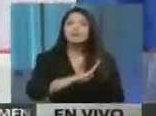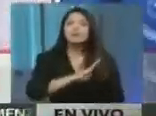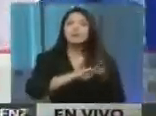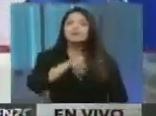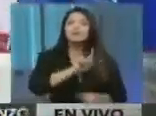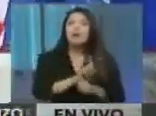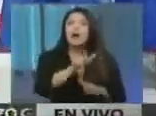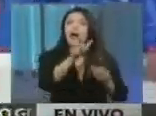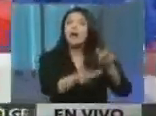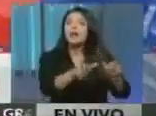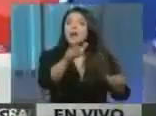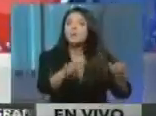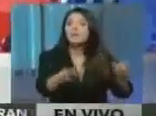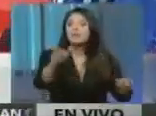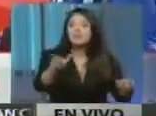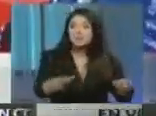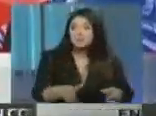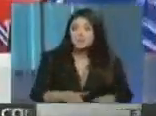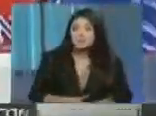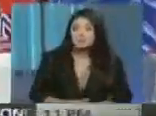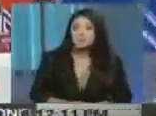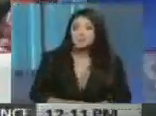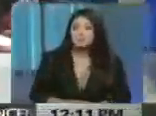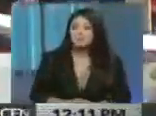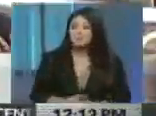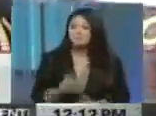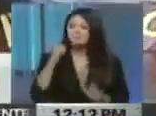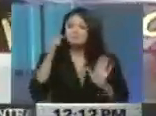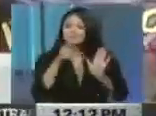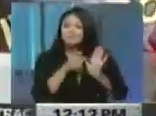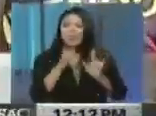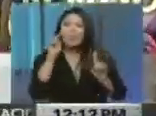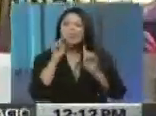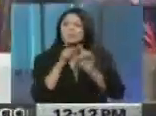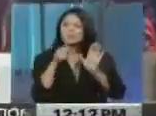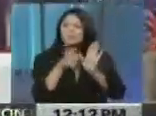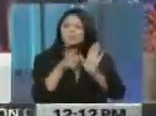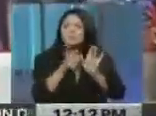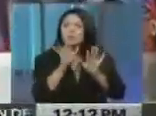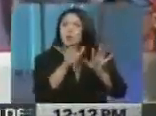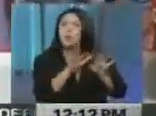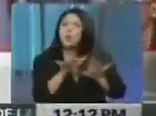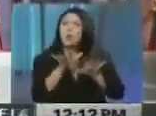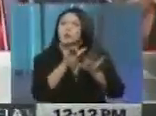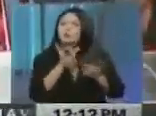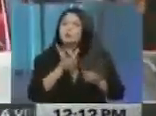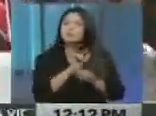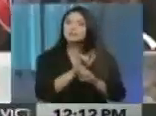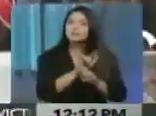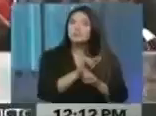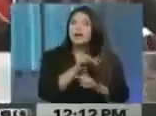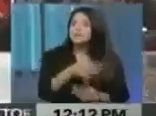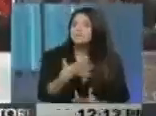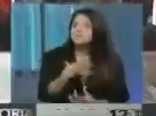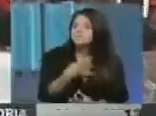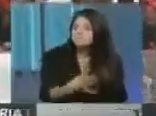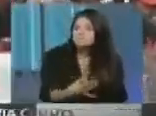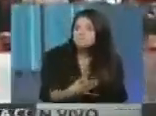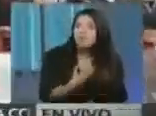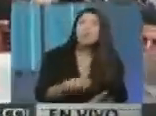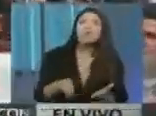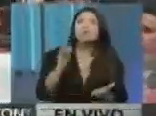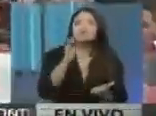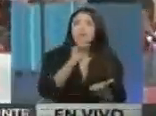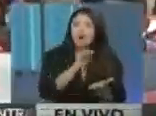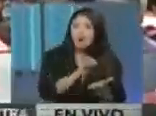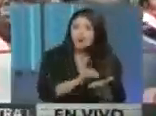a las personas, lo que querían era engañar. Y lo que les interesaba era volver a